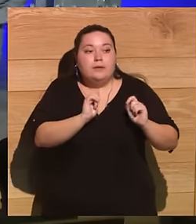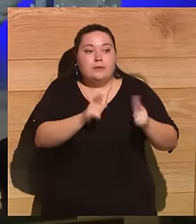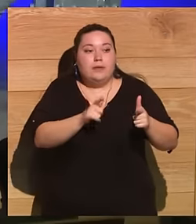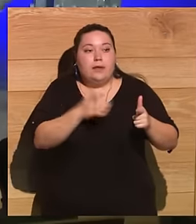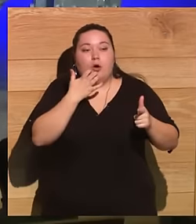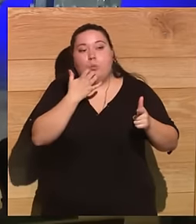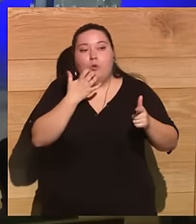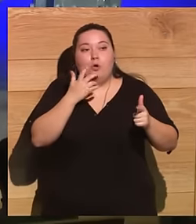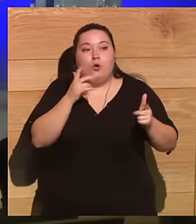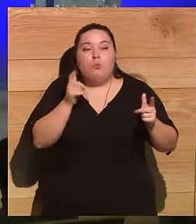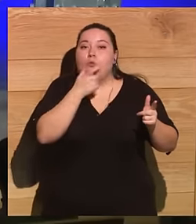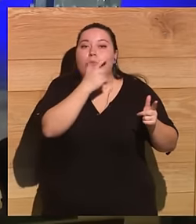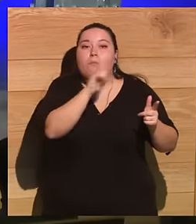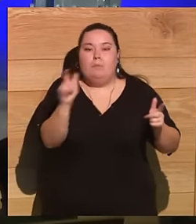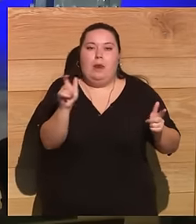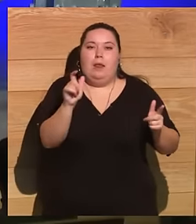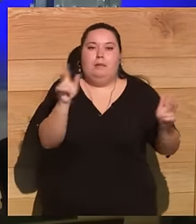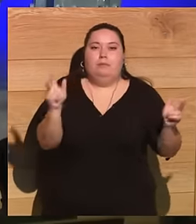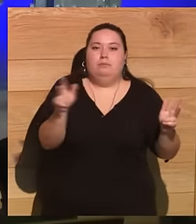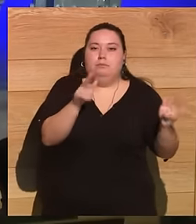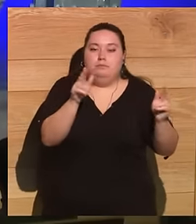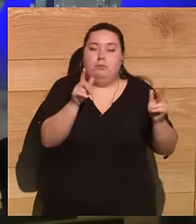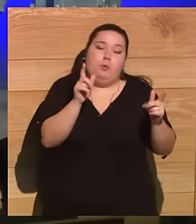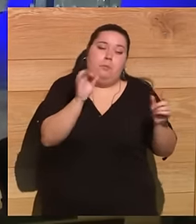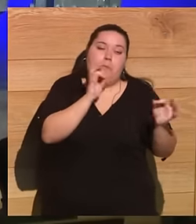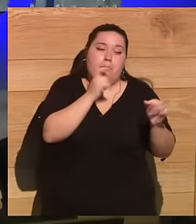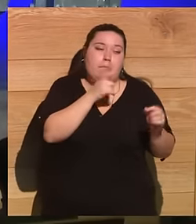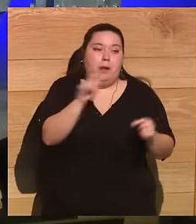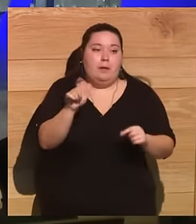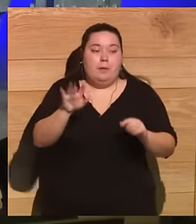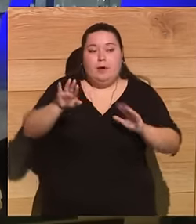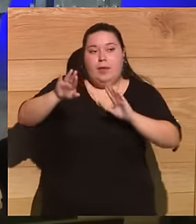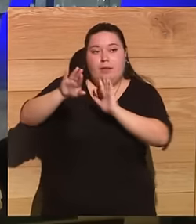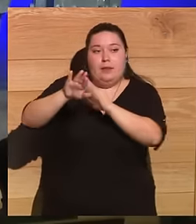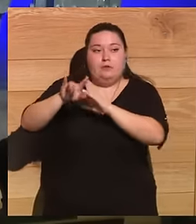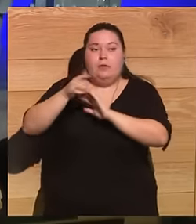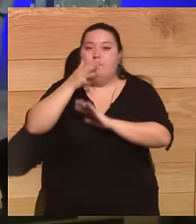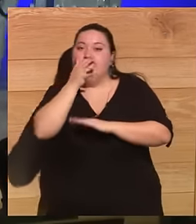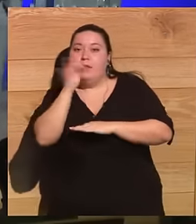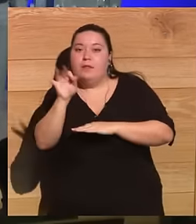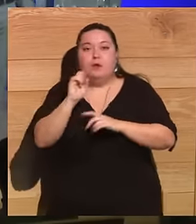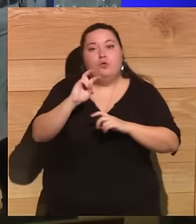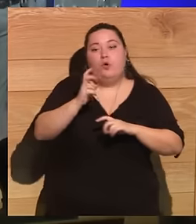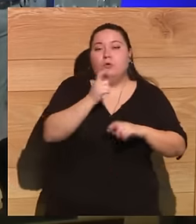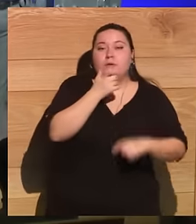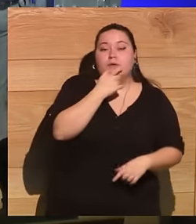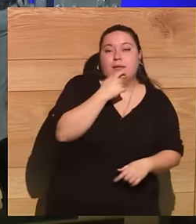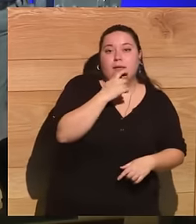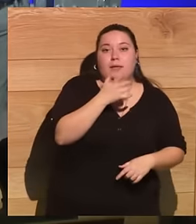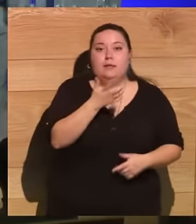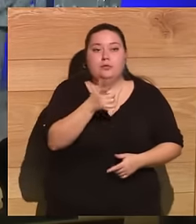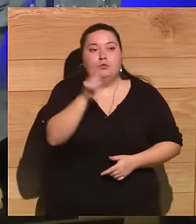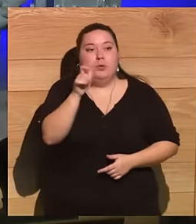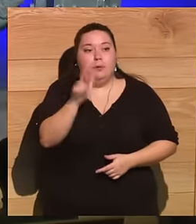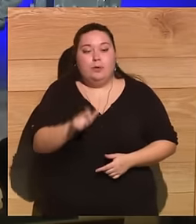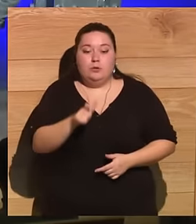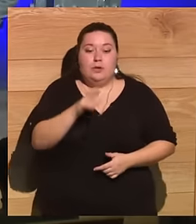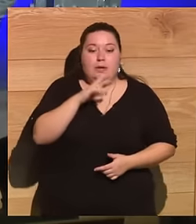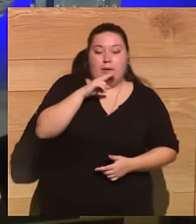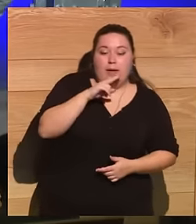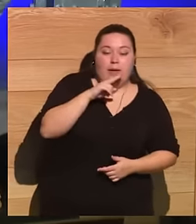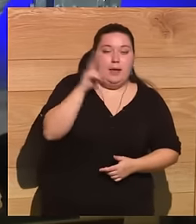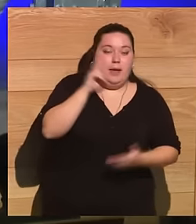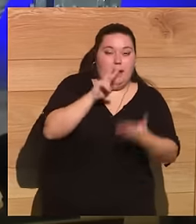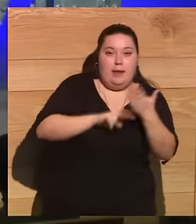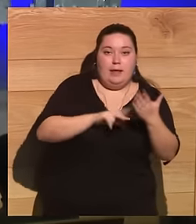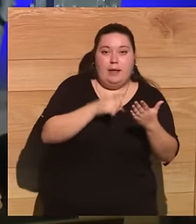como series de letras, pero a la derecha podemos ver una palabra en francés, otra palabra en inglés. Esta es una persona que leía tanto en inglés como en